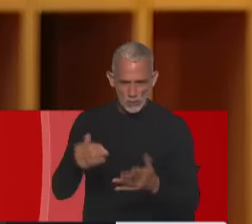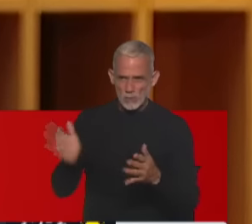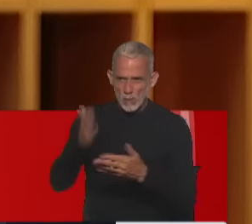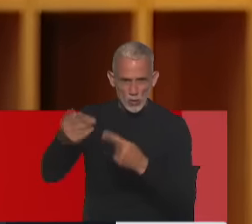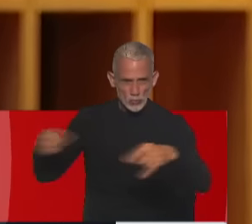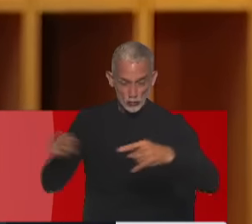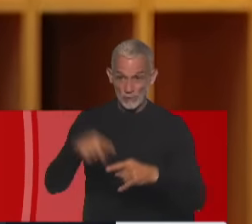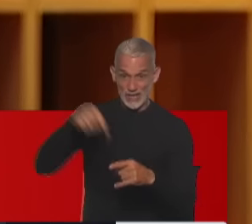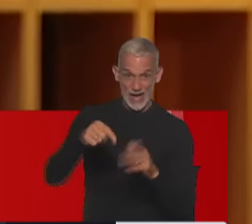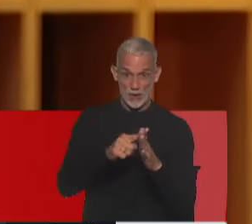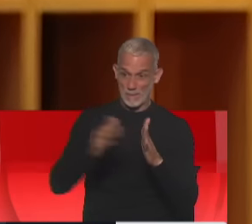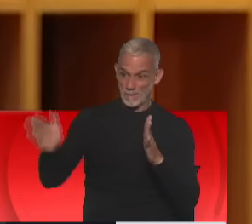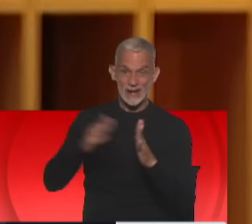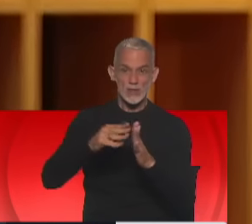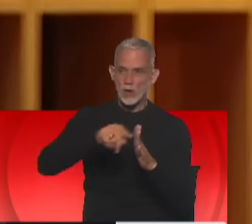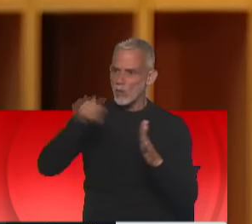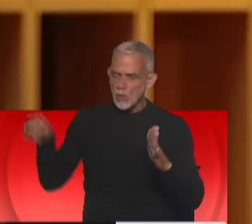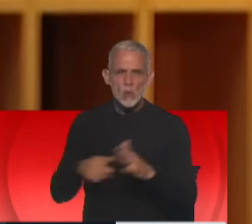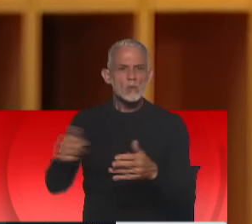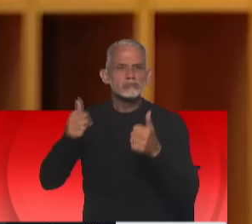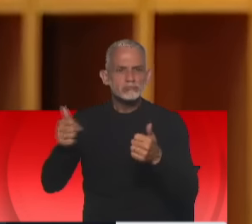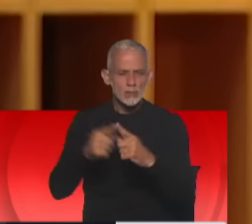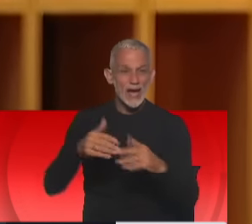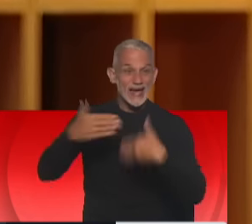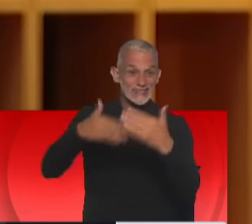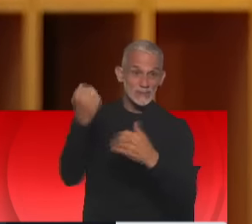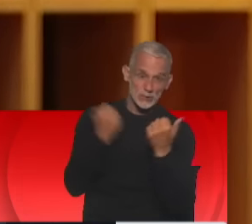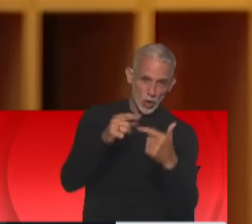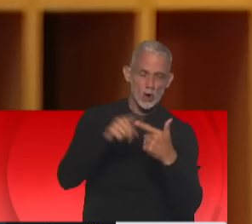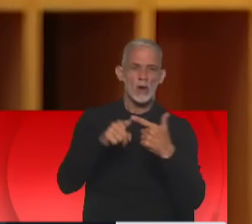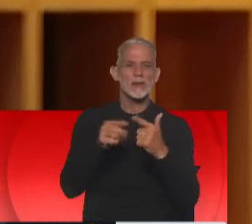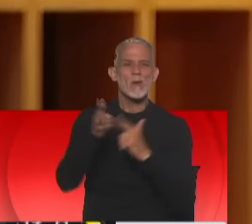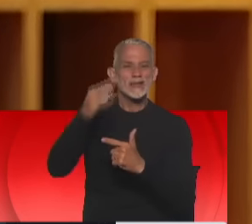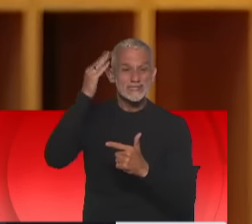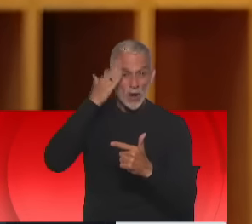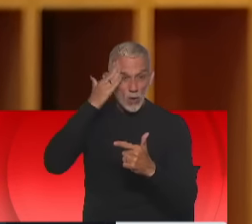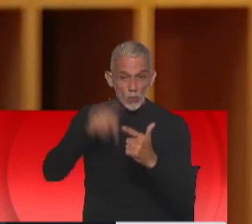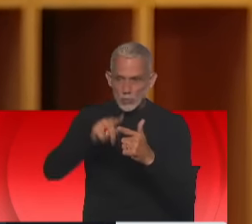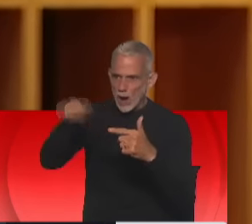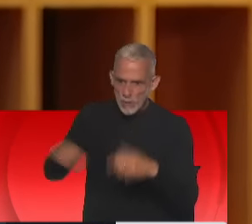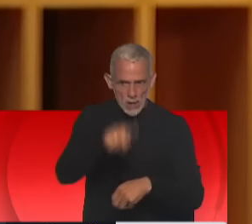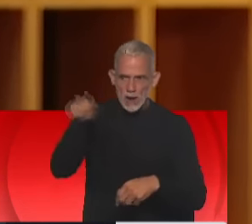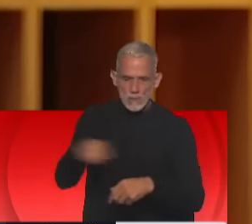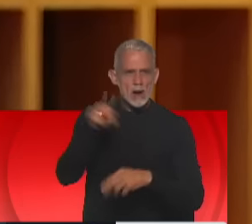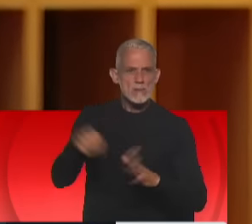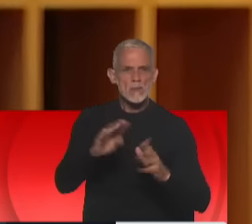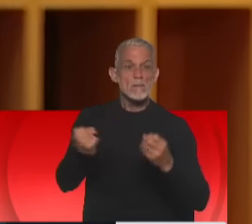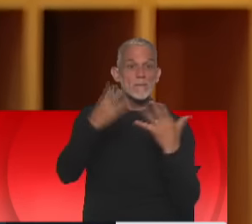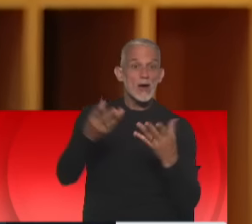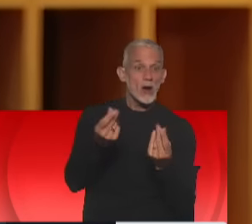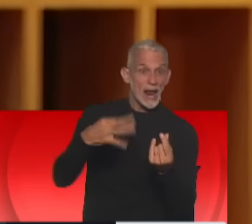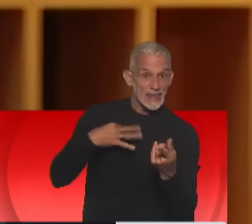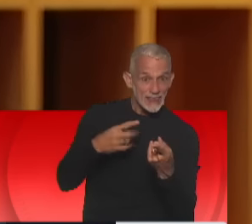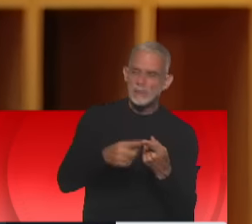estamos ingresando ahora en un círculo virtuoso donde crecimiento económico y batalla cultural se retroalimentan. La mejora de la calidad de